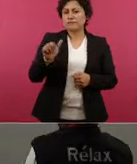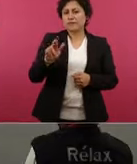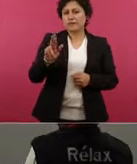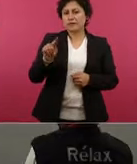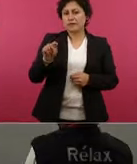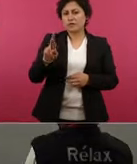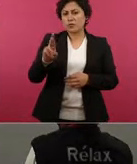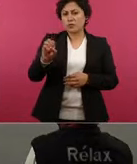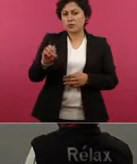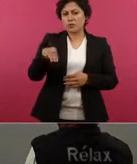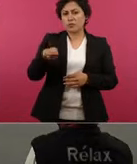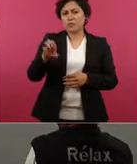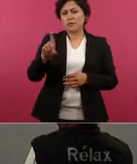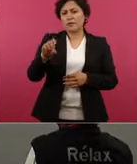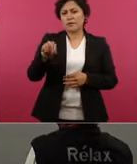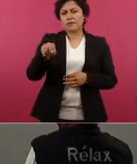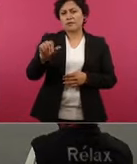Medina,